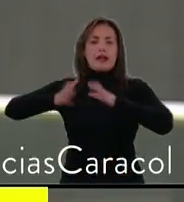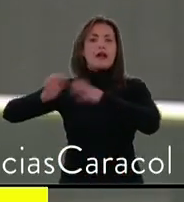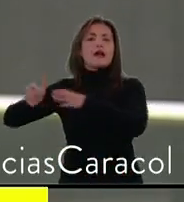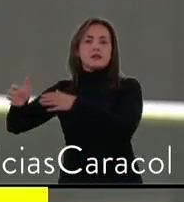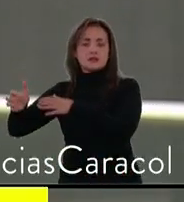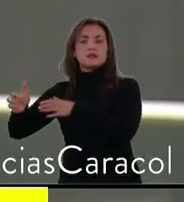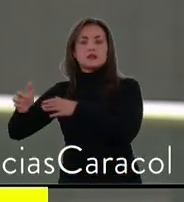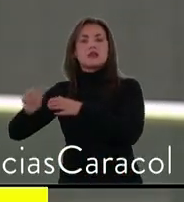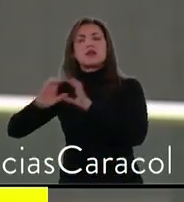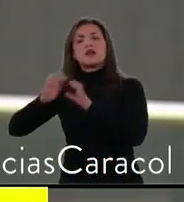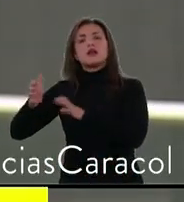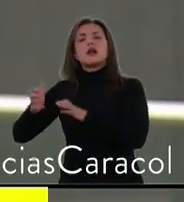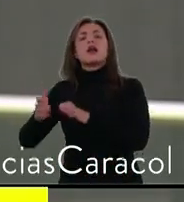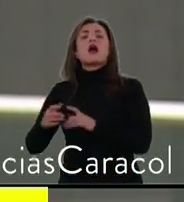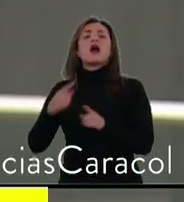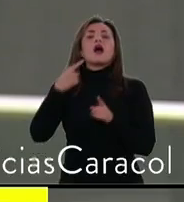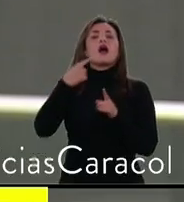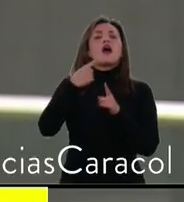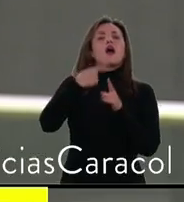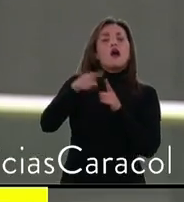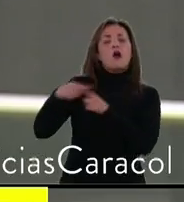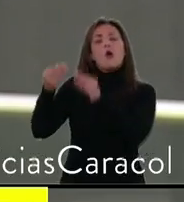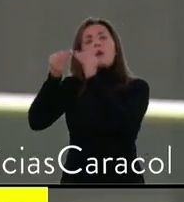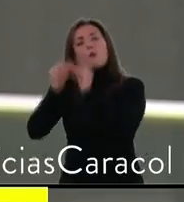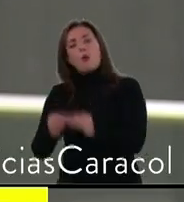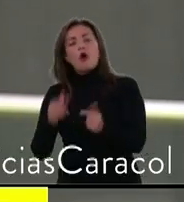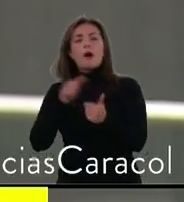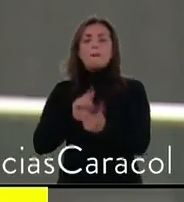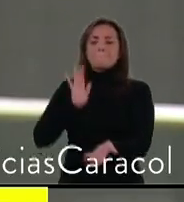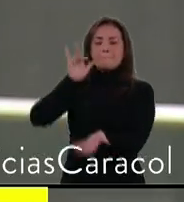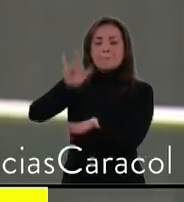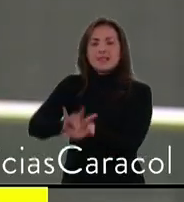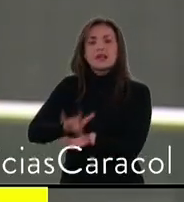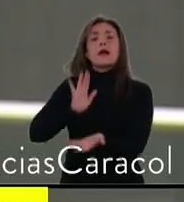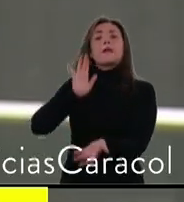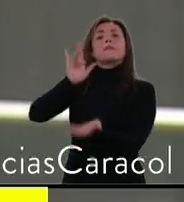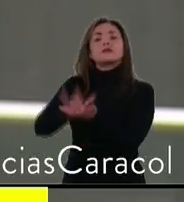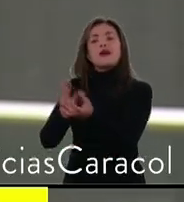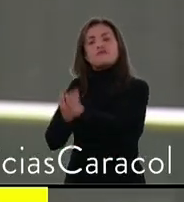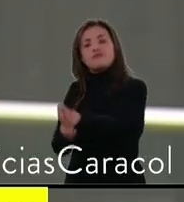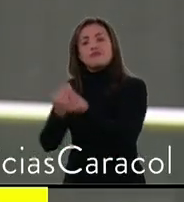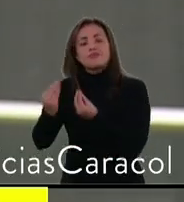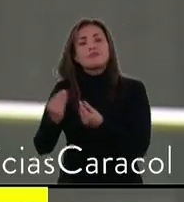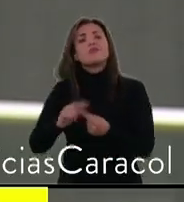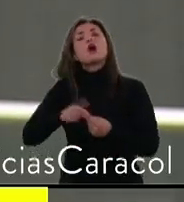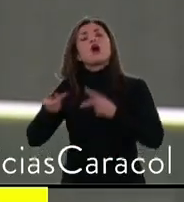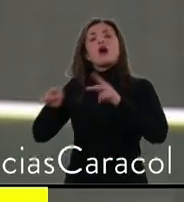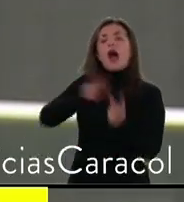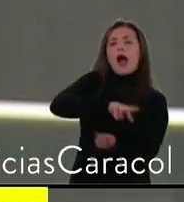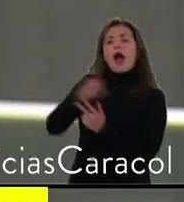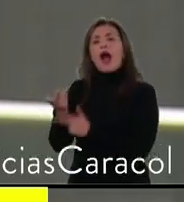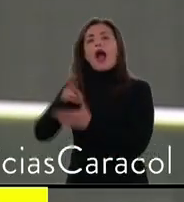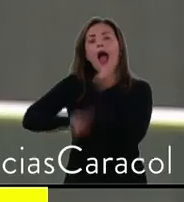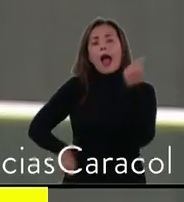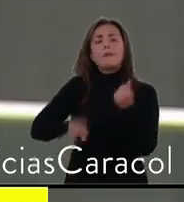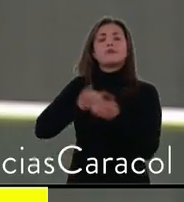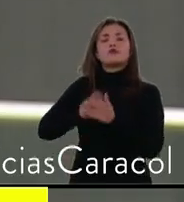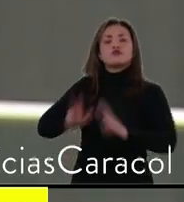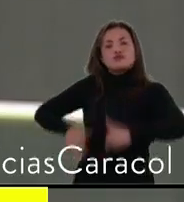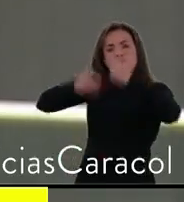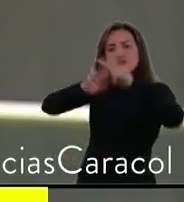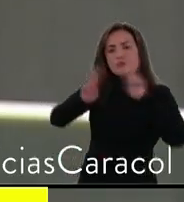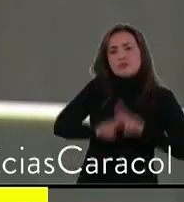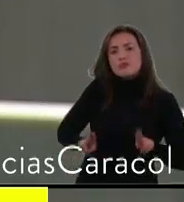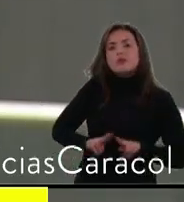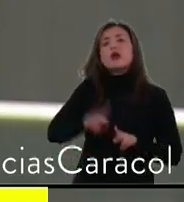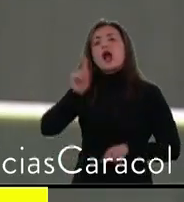seguir 5 modos de enseñanza: presencial, presencial con alternancia, combinado, donde hay estudiantes que están